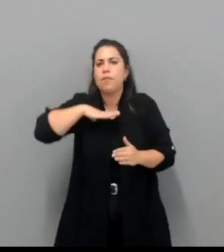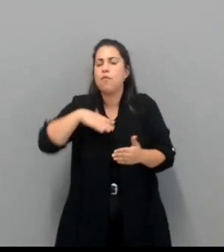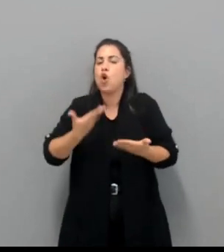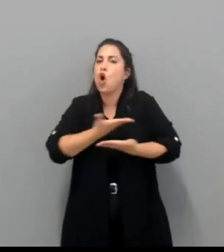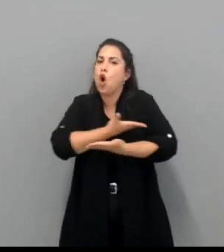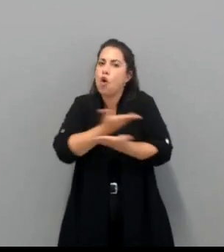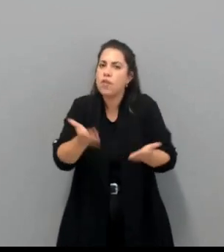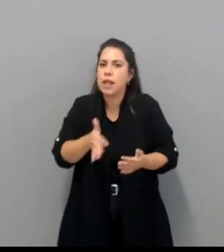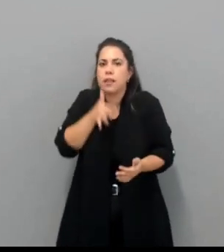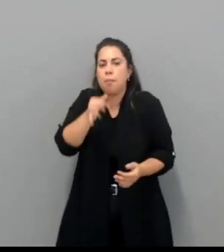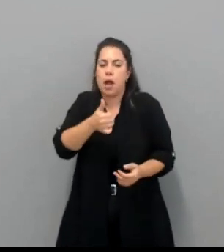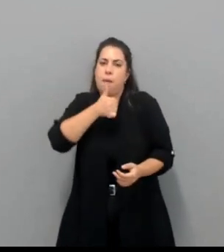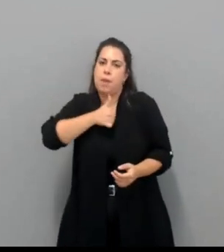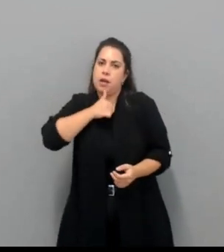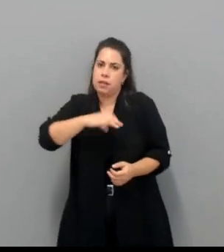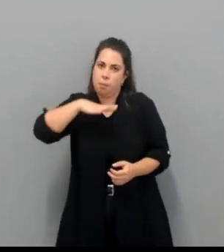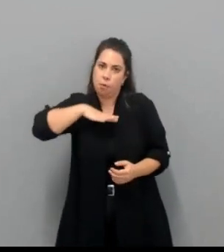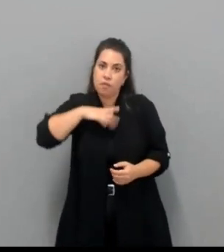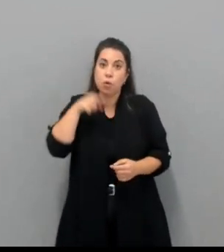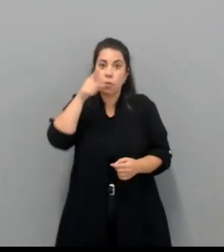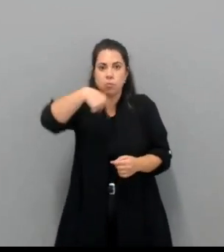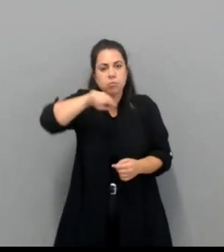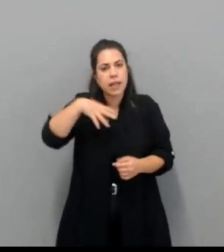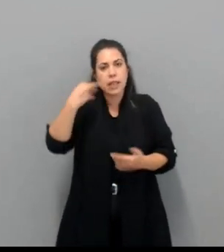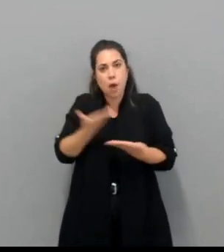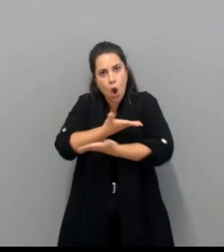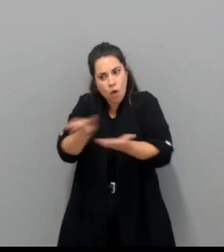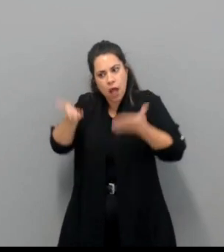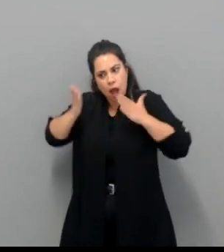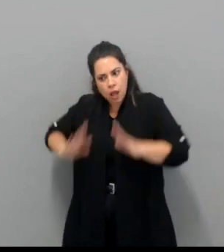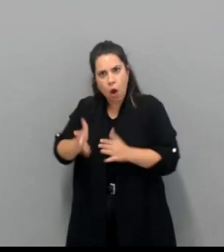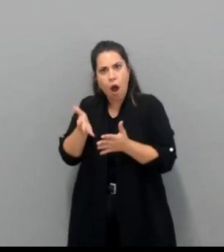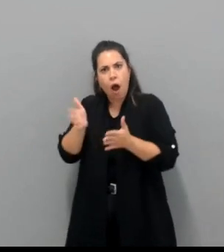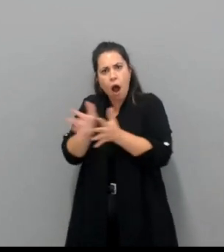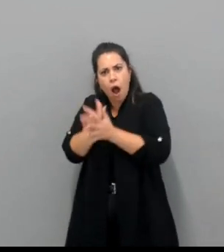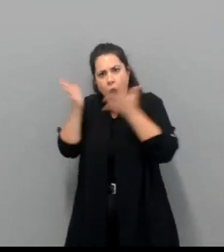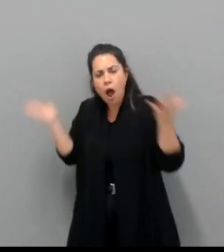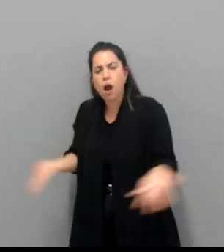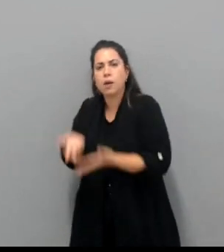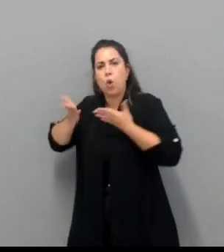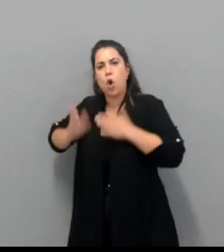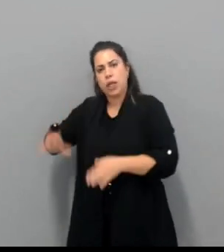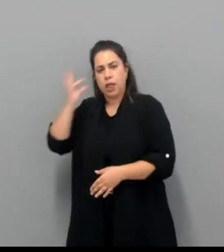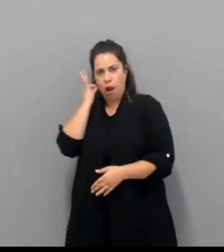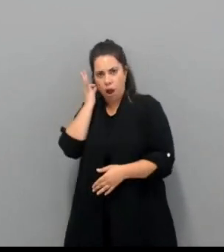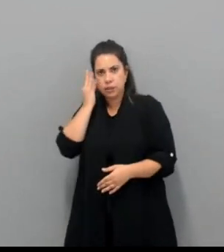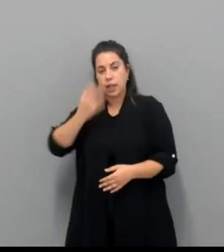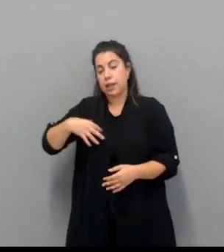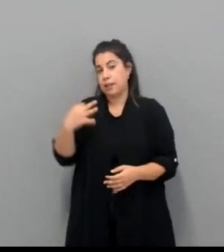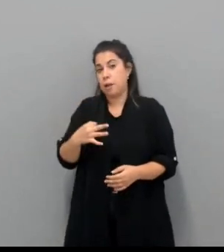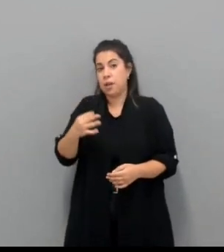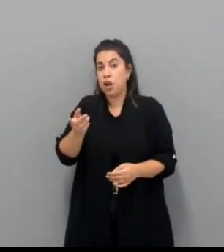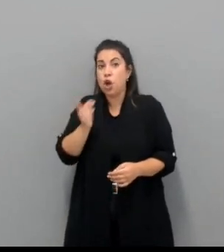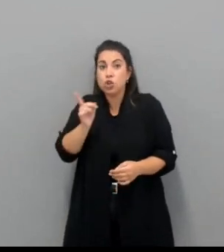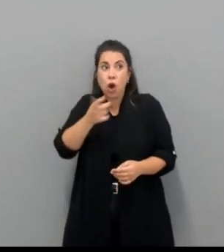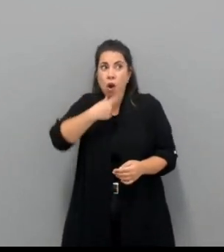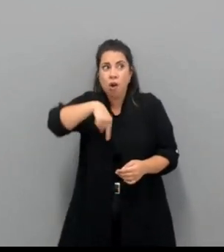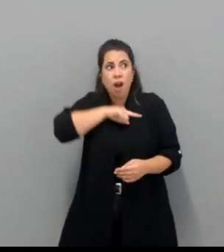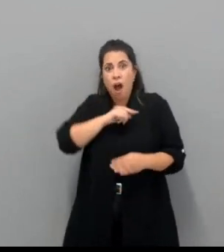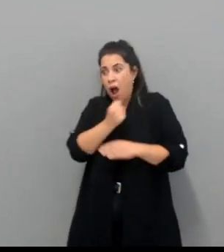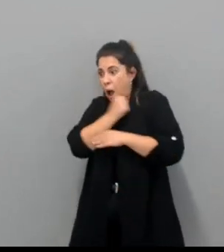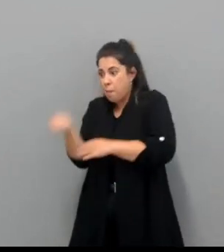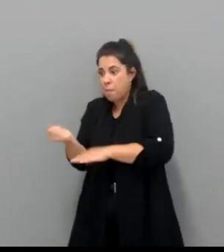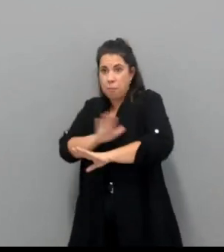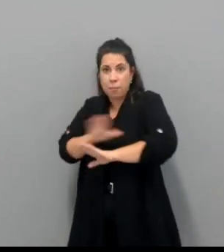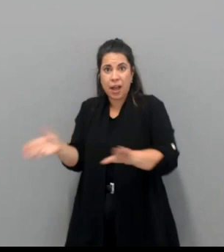paciencia. Creed en vuestros hijos, animad a vuestras hijas. Solo quieren nuestro apoyo y